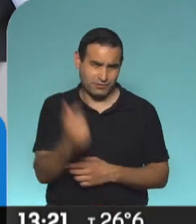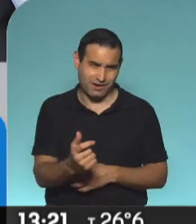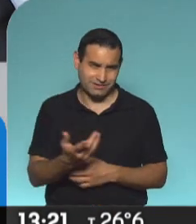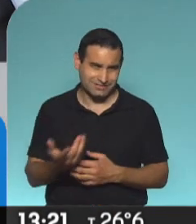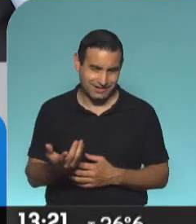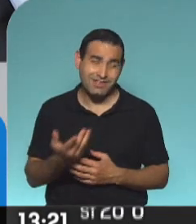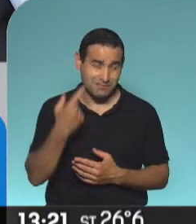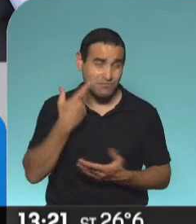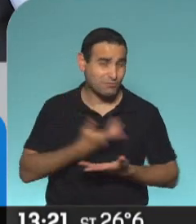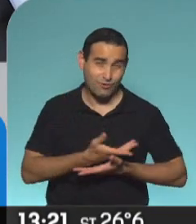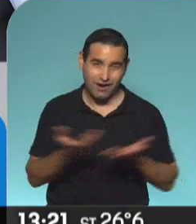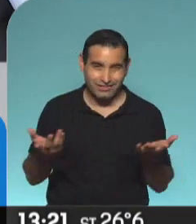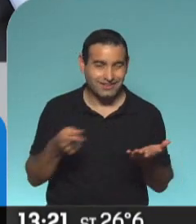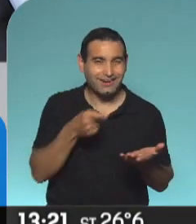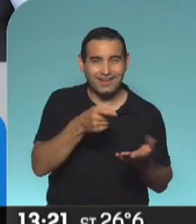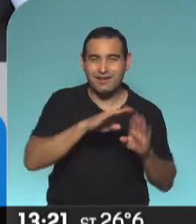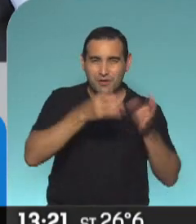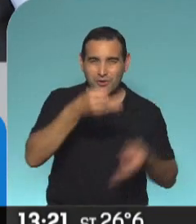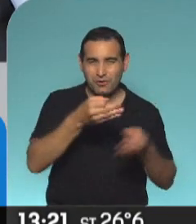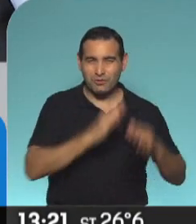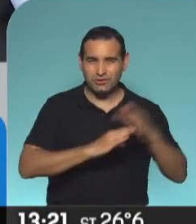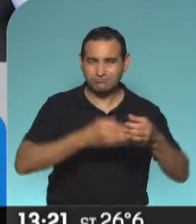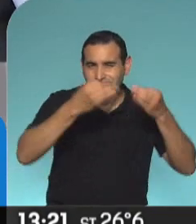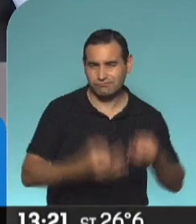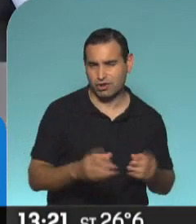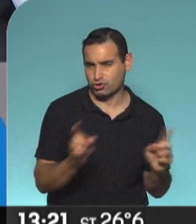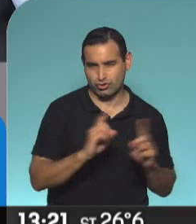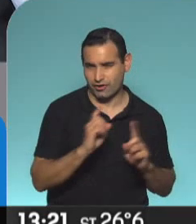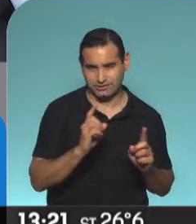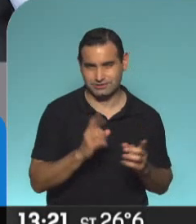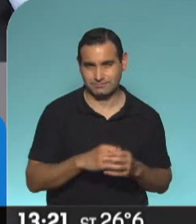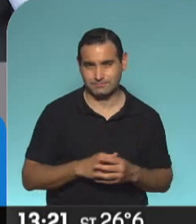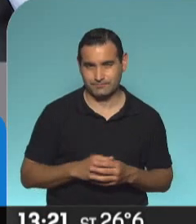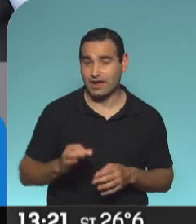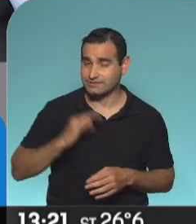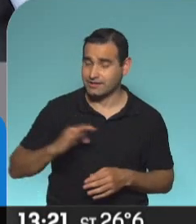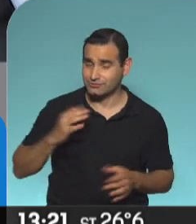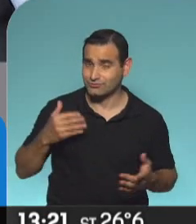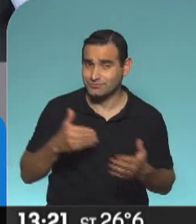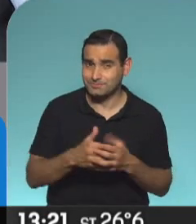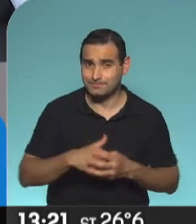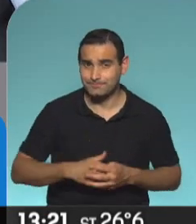cuentas, ilustra respecto del funcionamiento del Poder Judicial Federal en los últimos años en este país.